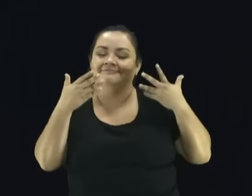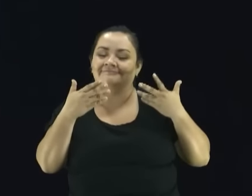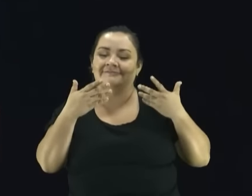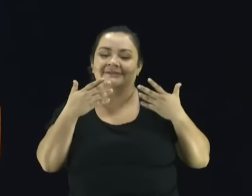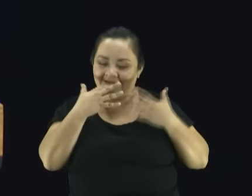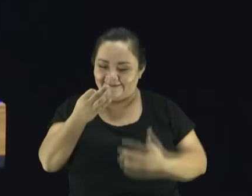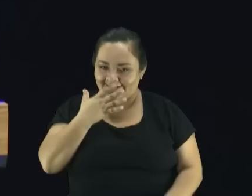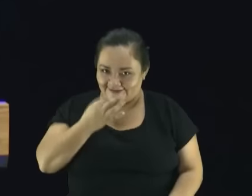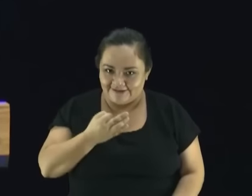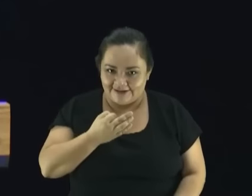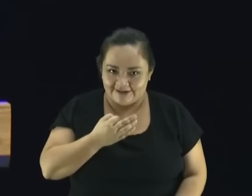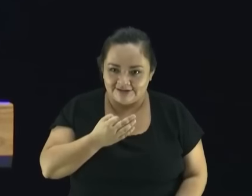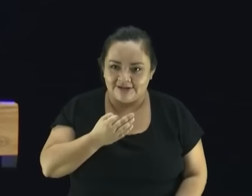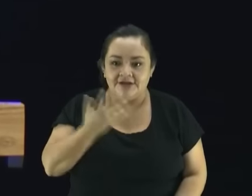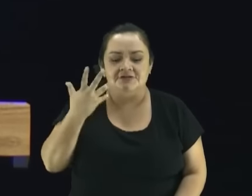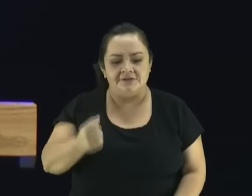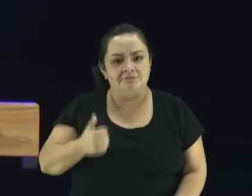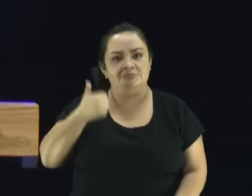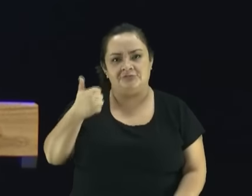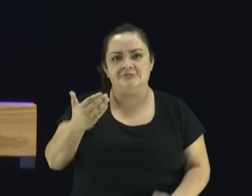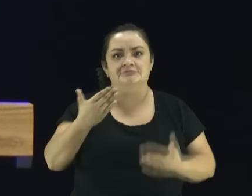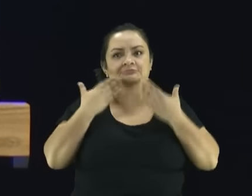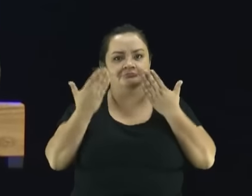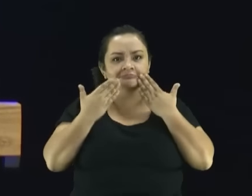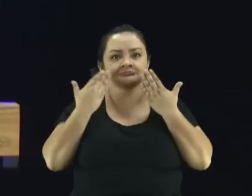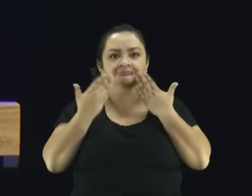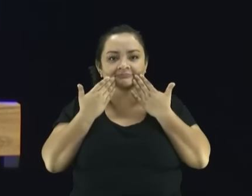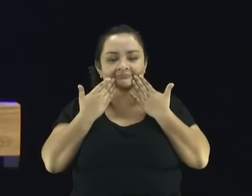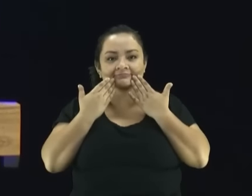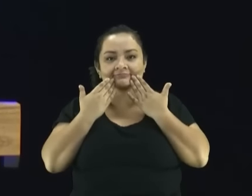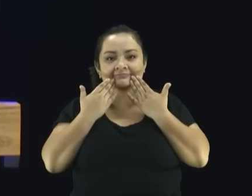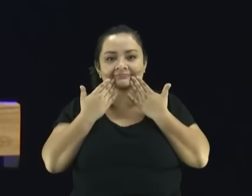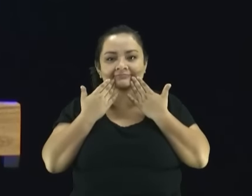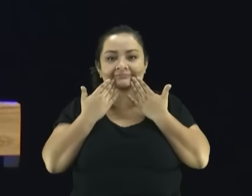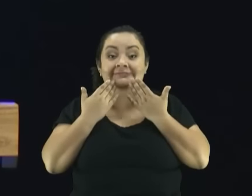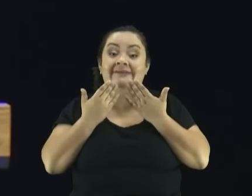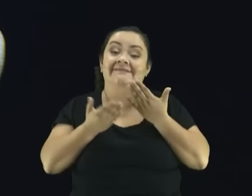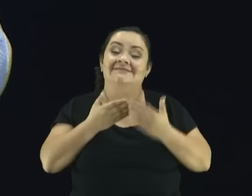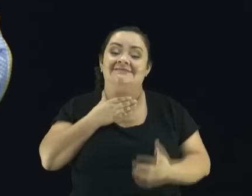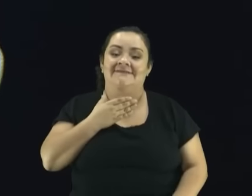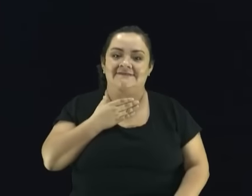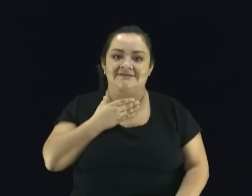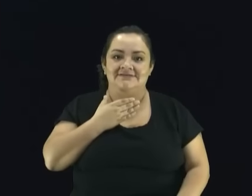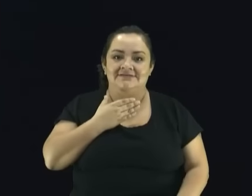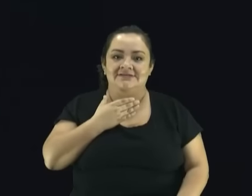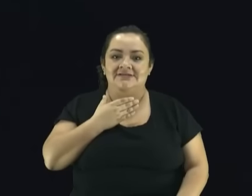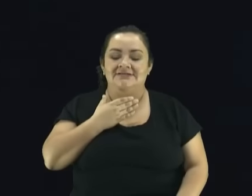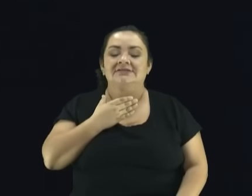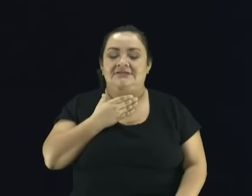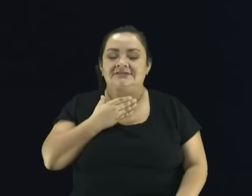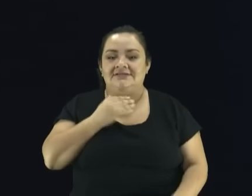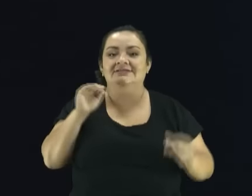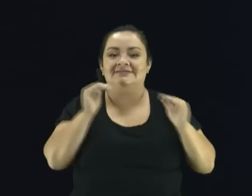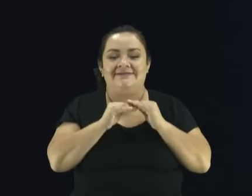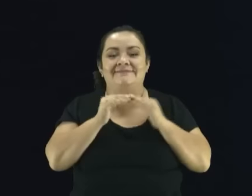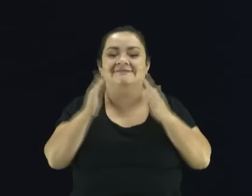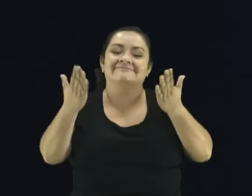verdad los días buenos son días Buenos este gozo no se siente en los días Buenos este gozo se siente en los días malos